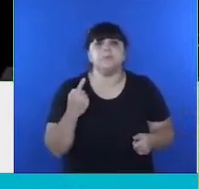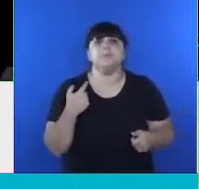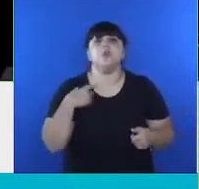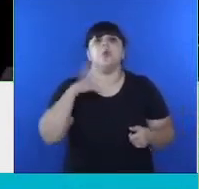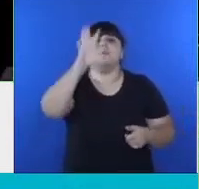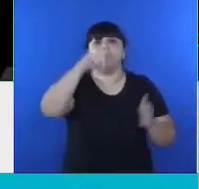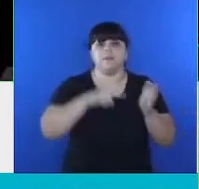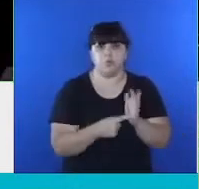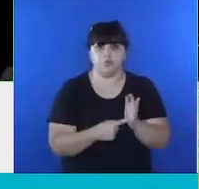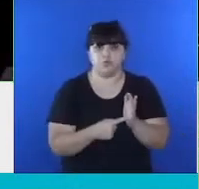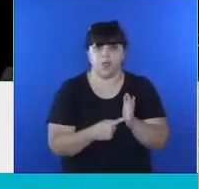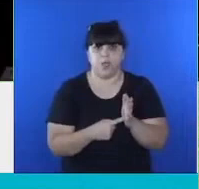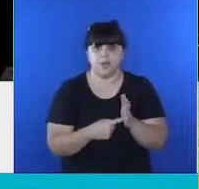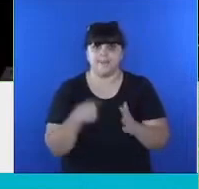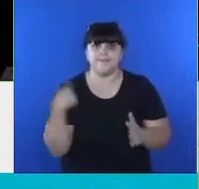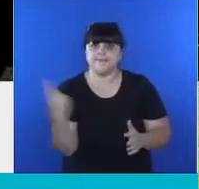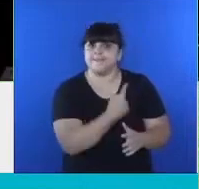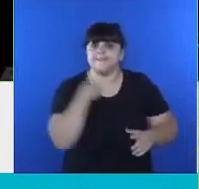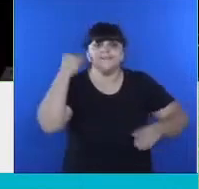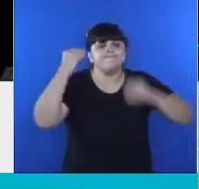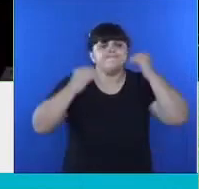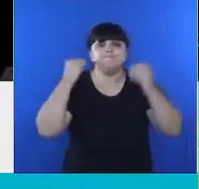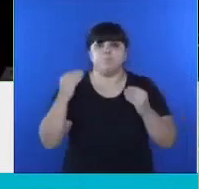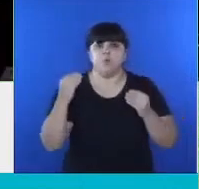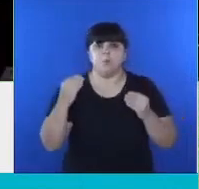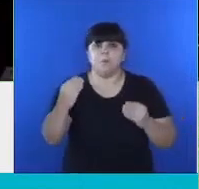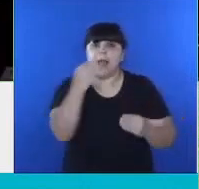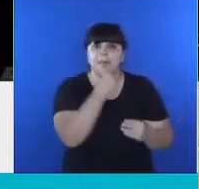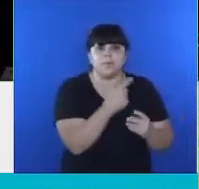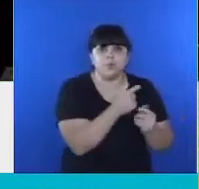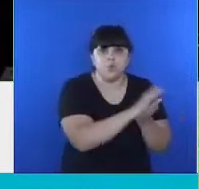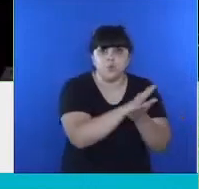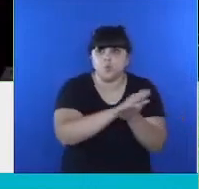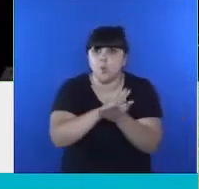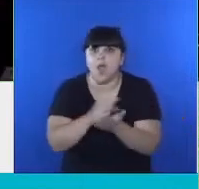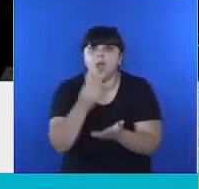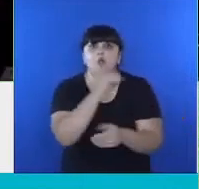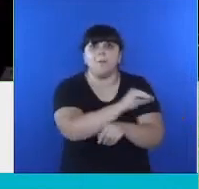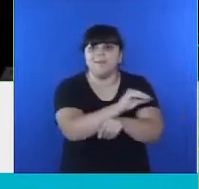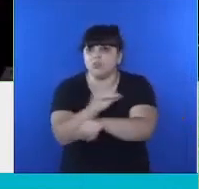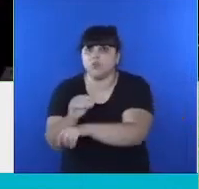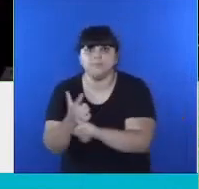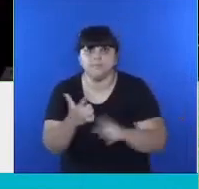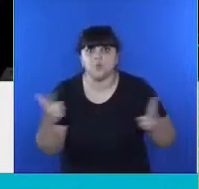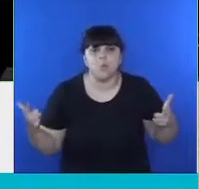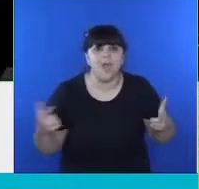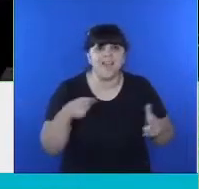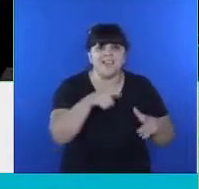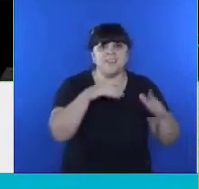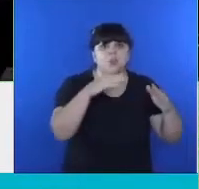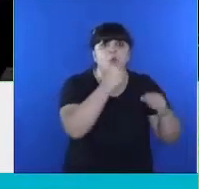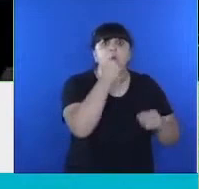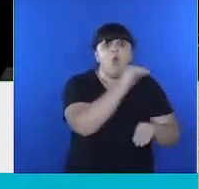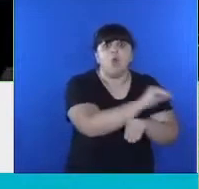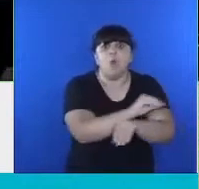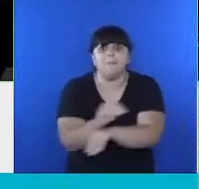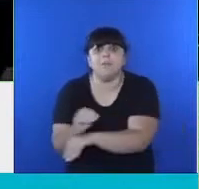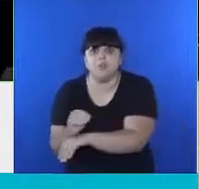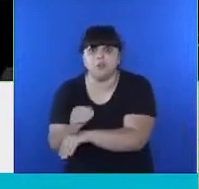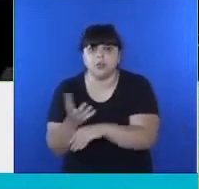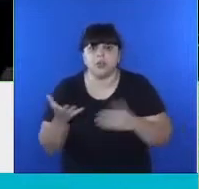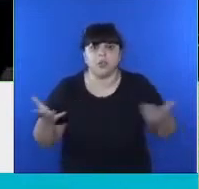Buenos Aires. Nos preocupa la falta de alimentos en los comedores, esos comedores que